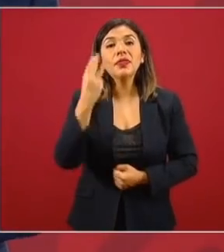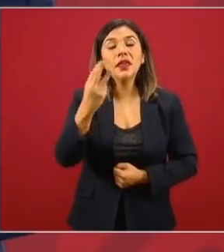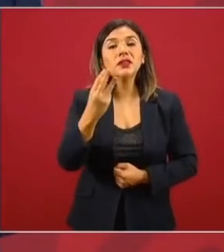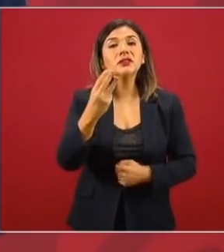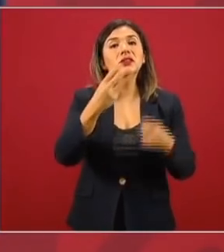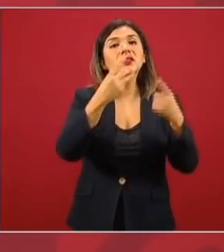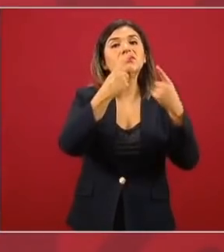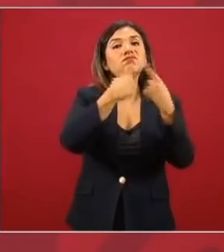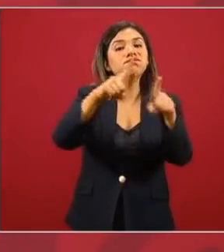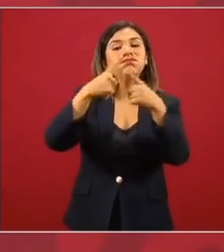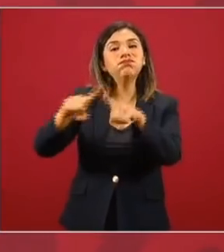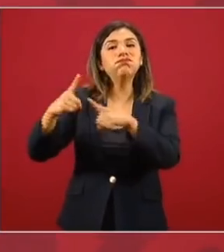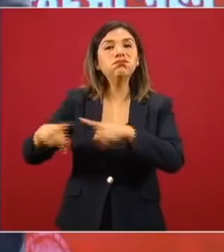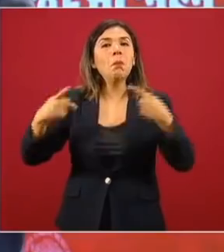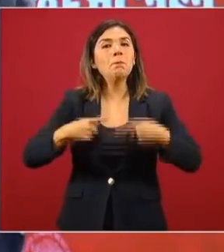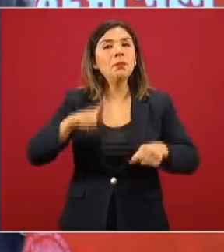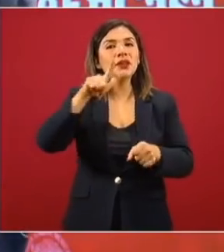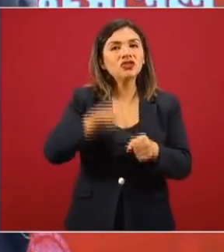Personalidades o